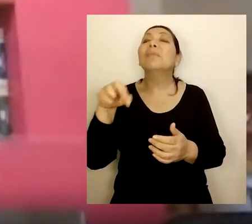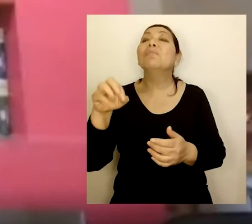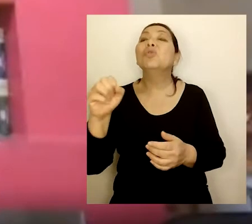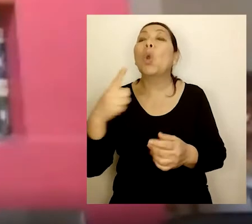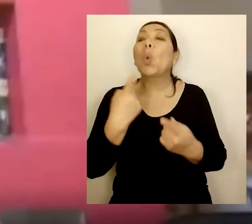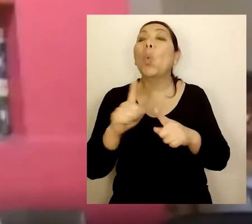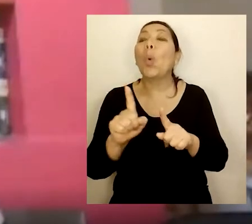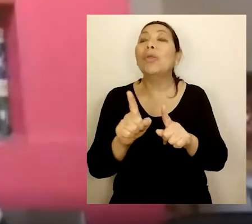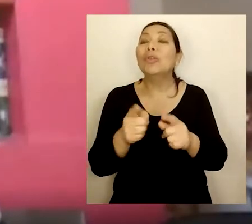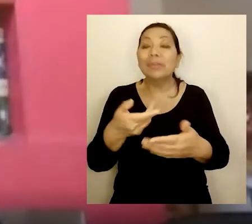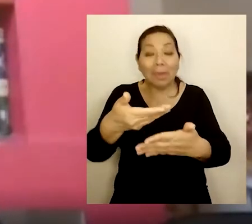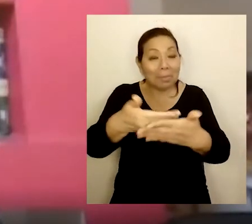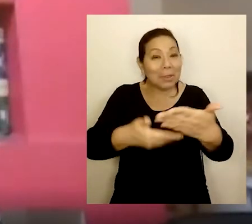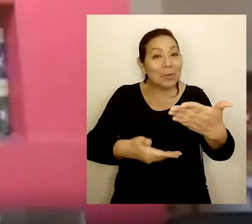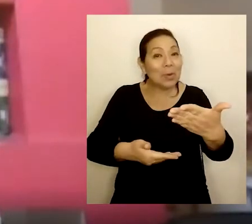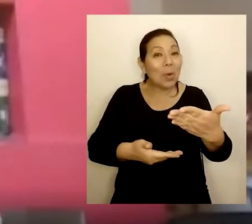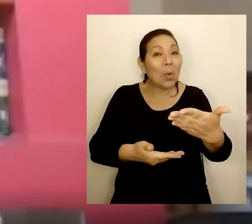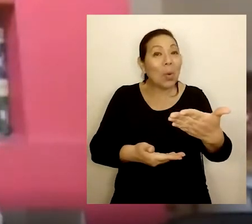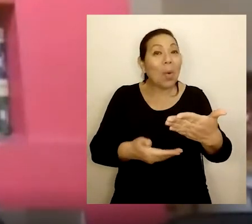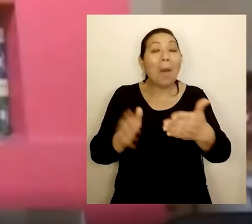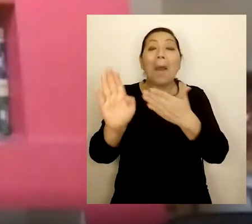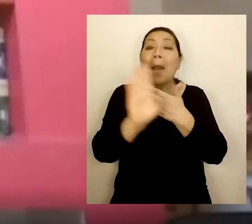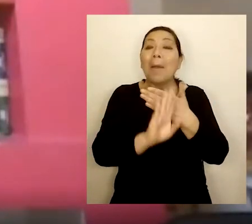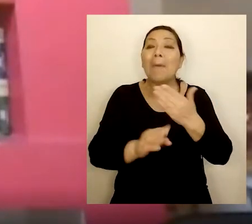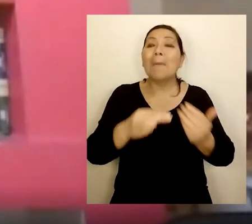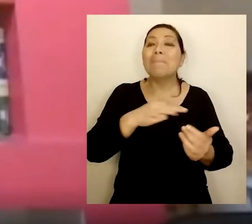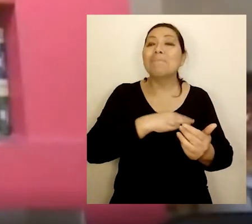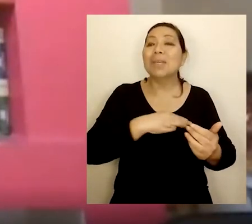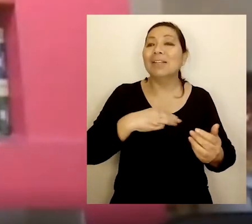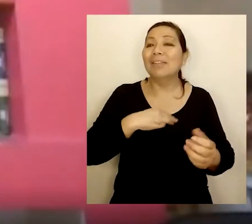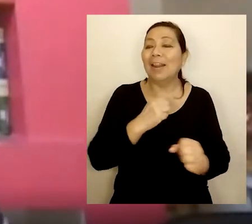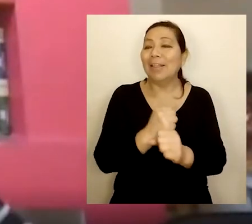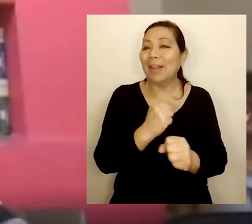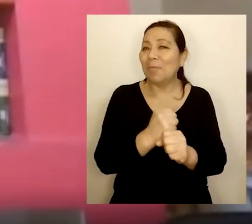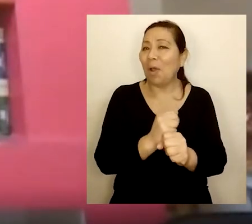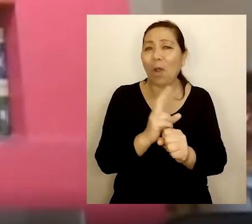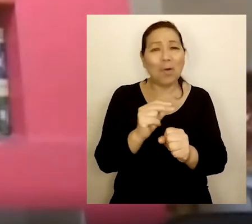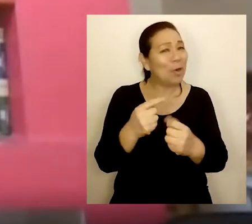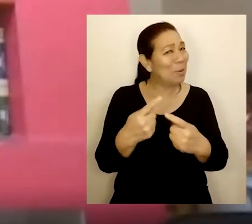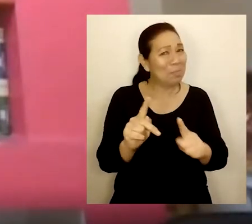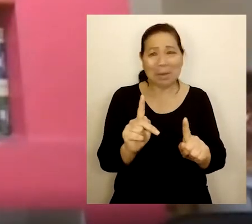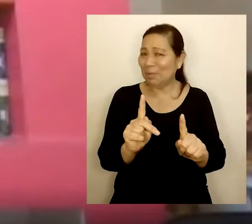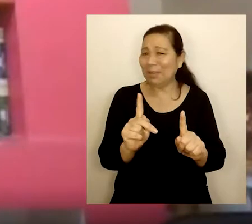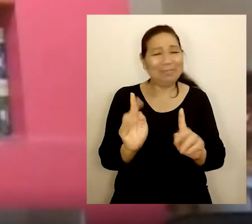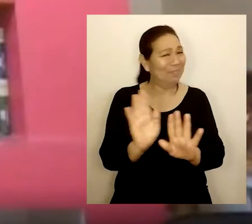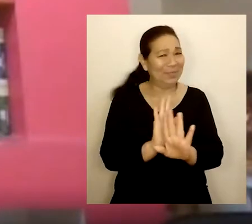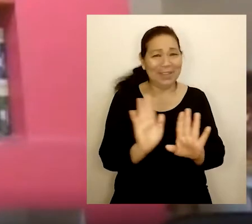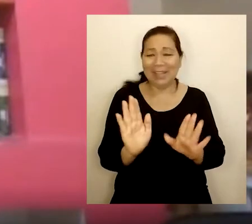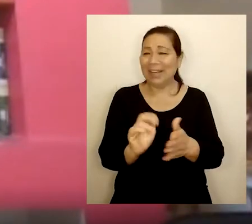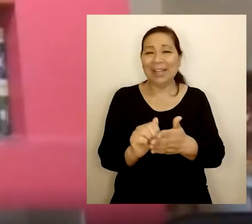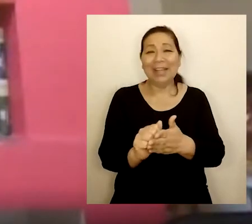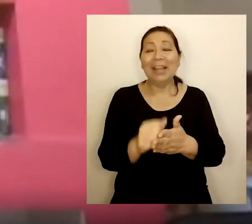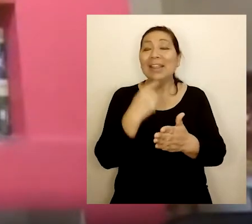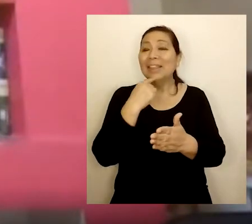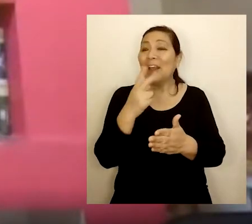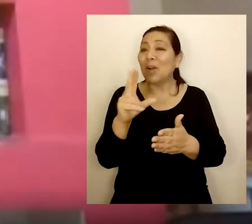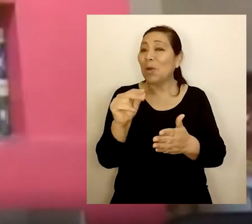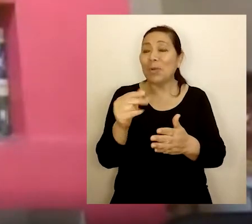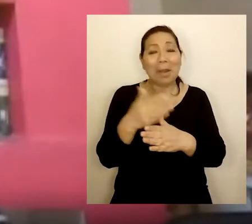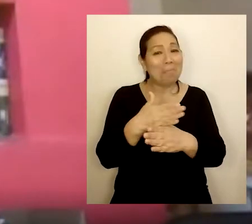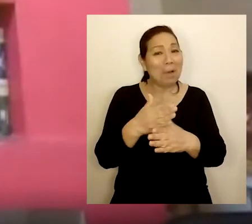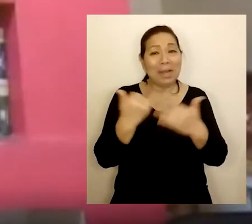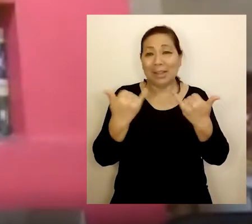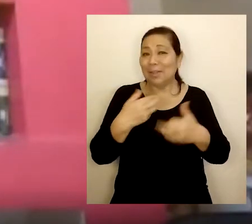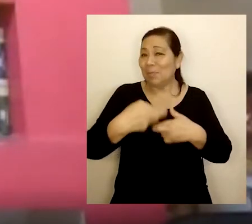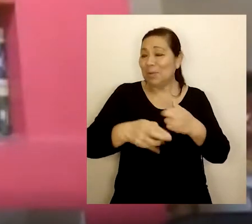¿qué hizo Repsol cuando se levantó el acta? Hizo un amparo contra el Ministerio de Trabajo. Y no se le permitió participar al demandante aduciendo de que él no era